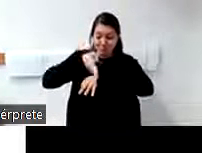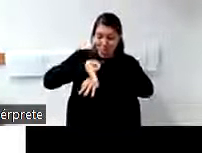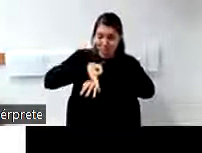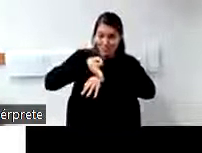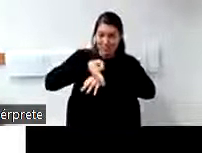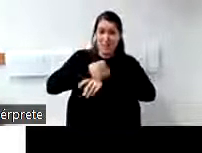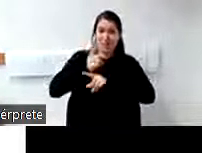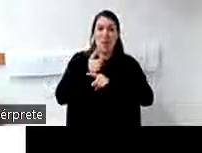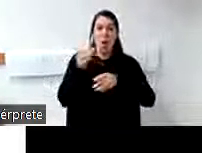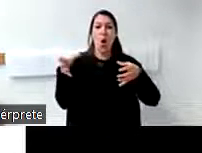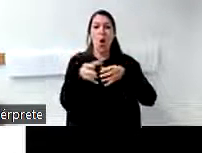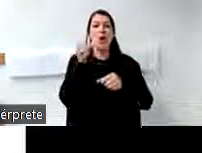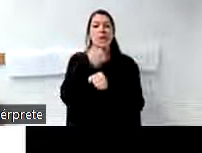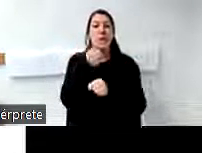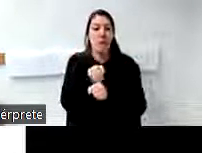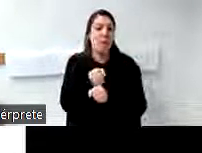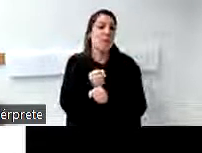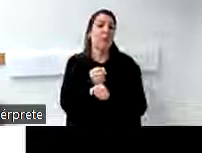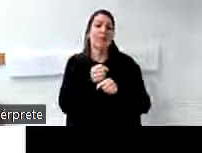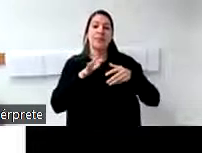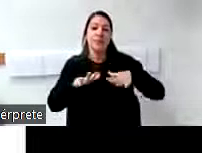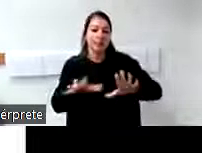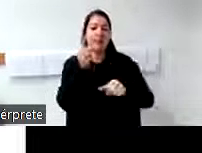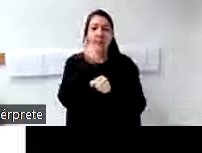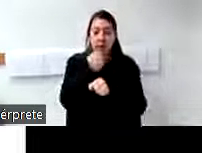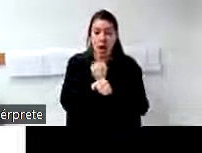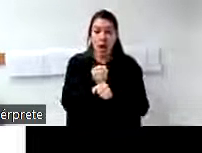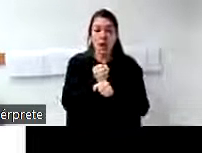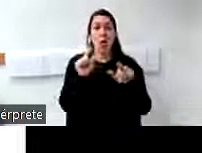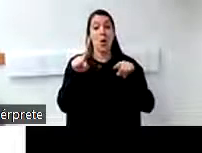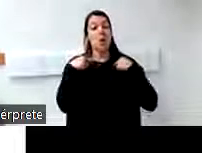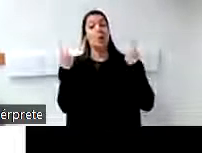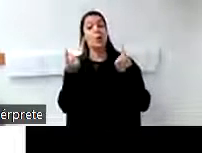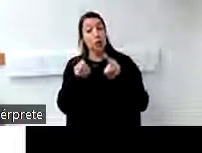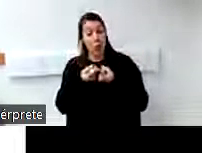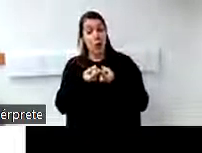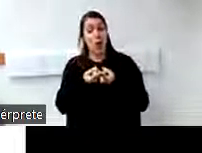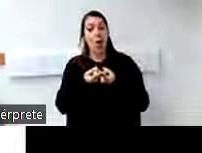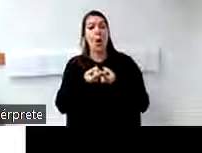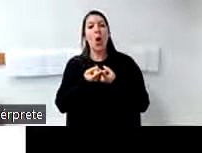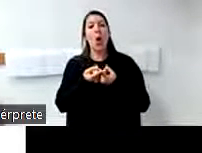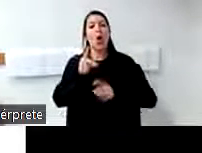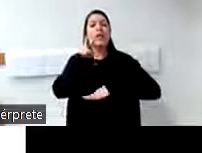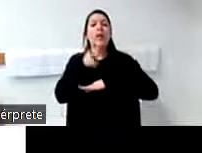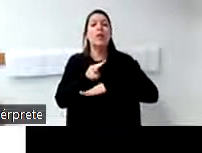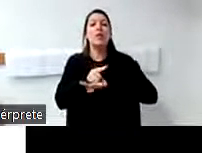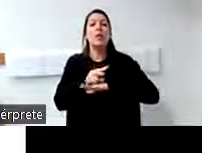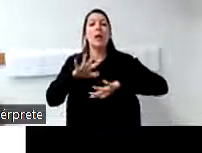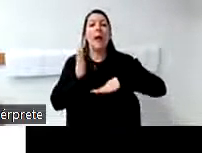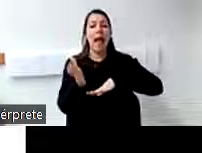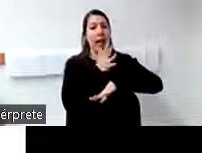instituciones de ustedes, con los funcionarios y demás, sugerimos nutrirse de lo que está escrito,